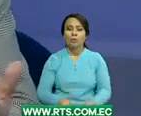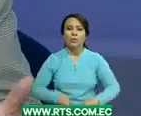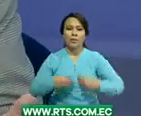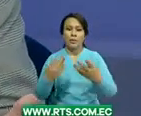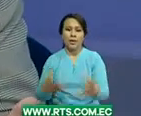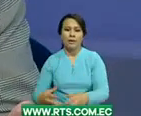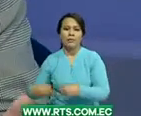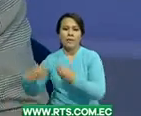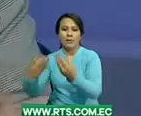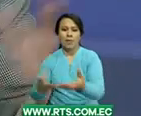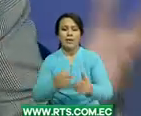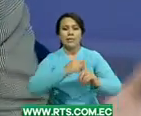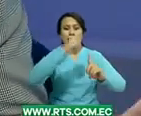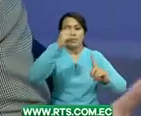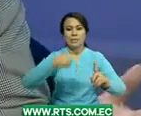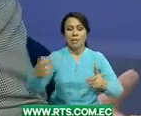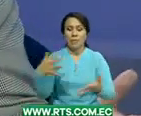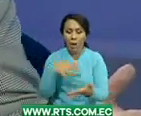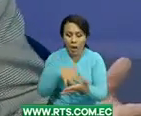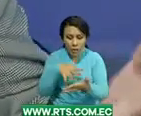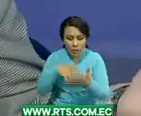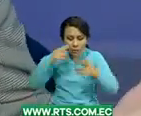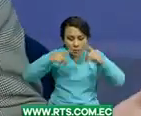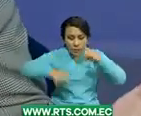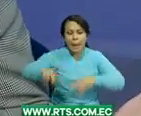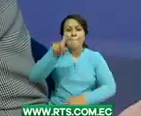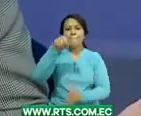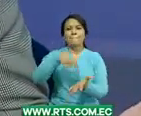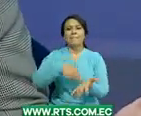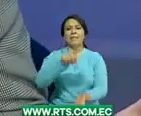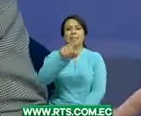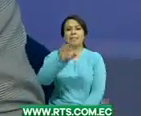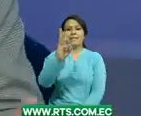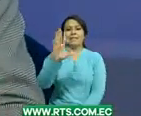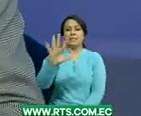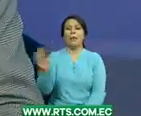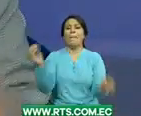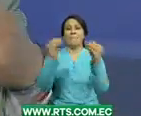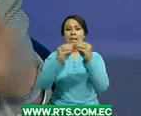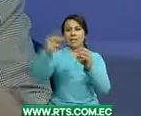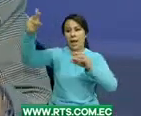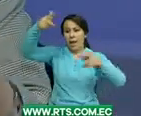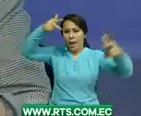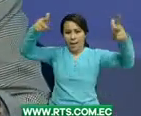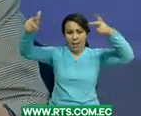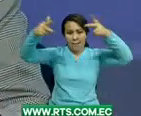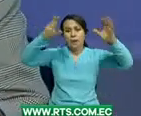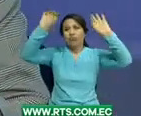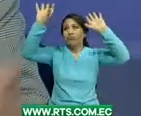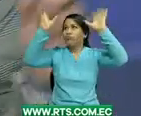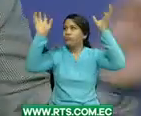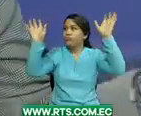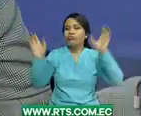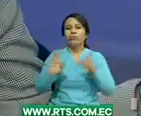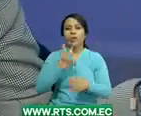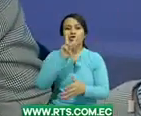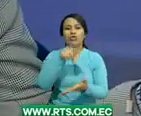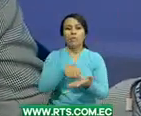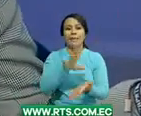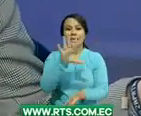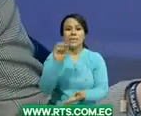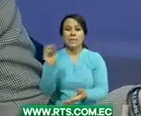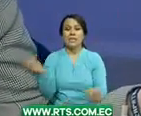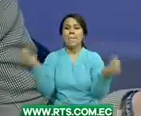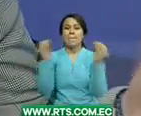Bueno, el estudio nos presentaron, son aproximadamente 1.165 más. Bien. Pero repotenciando 2.500 más